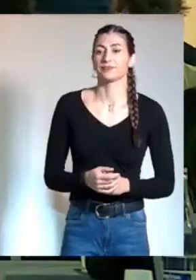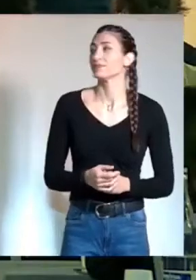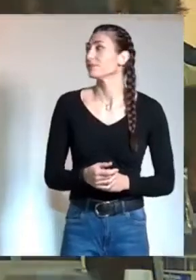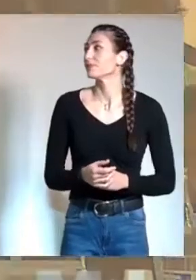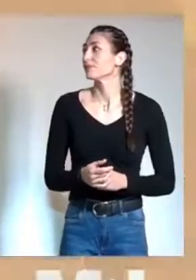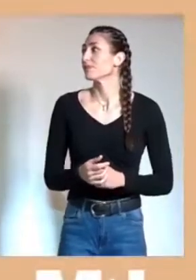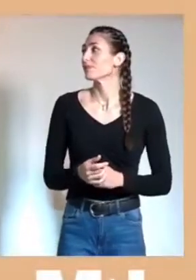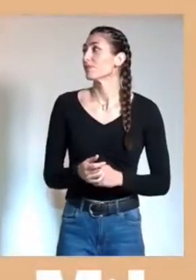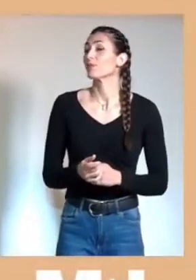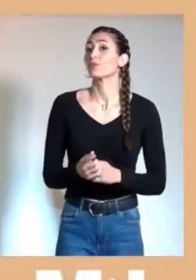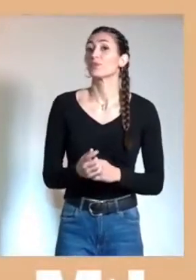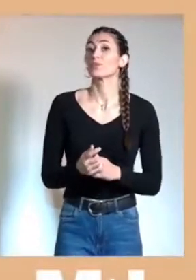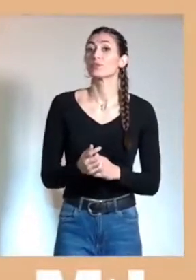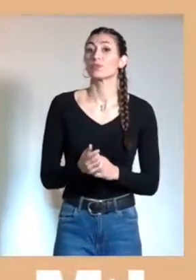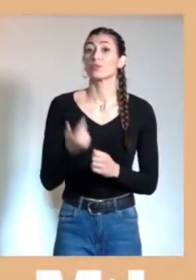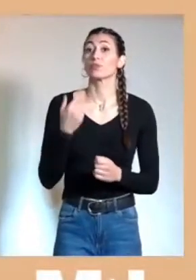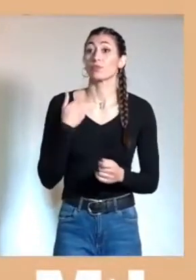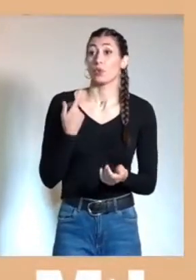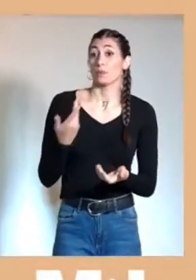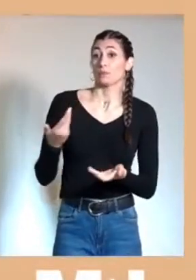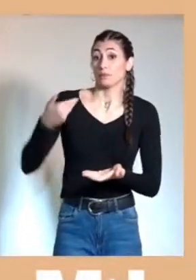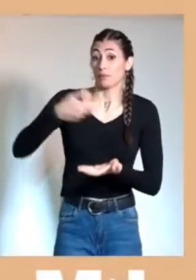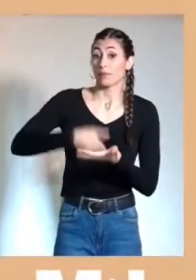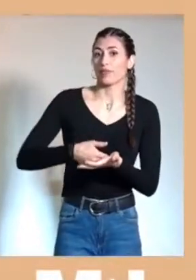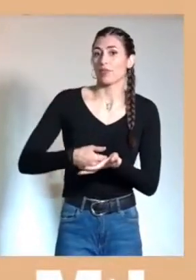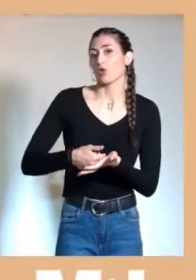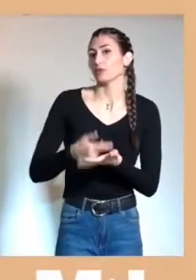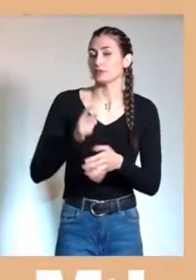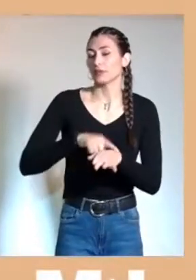Se me ha dado tiempo para que os explique un poquito